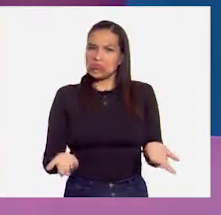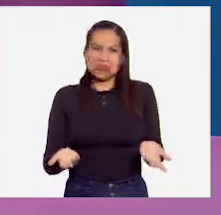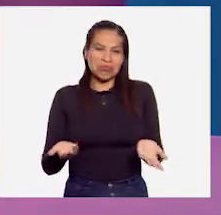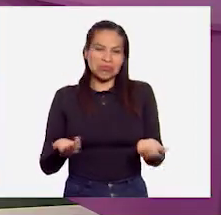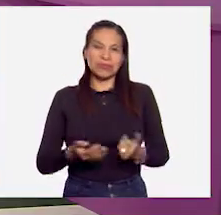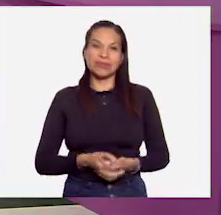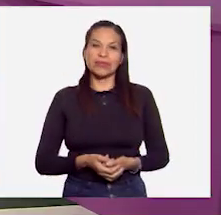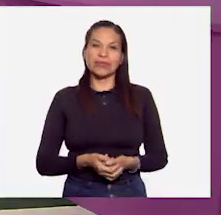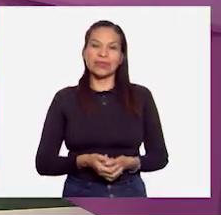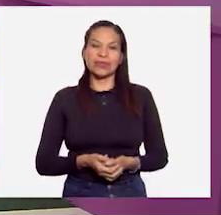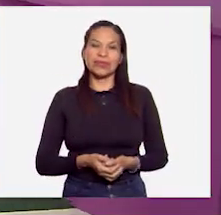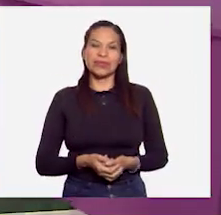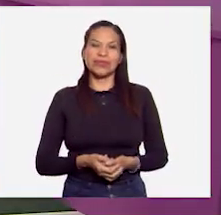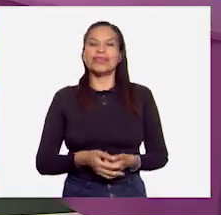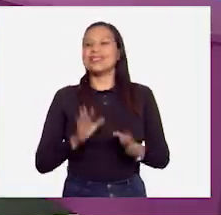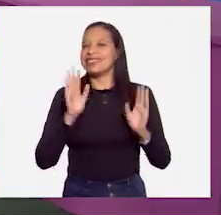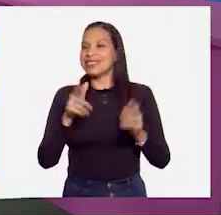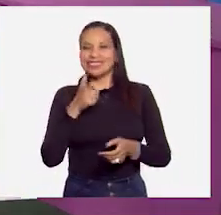nada.